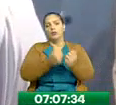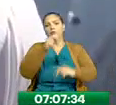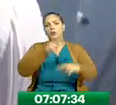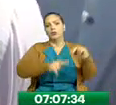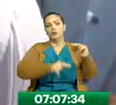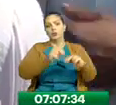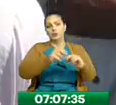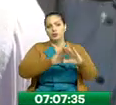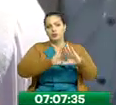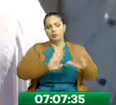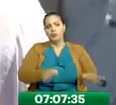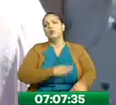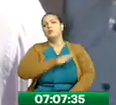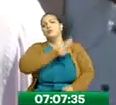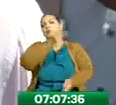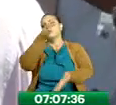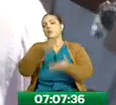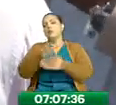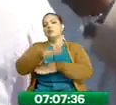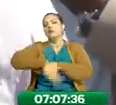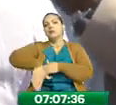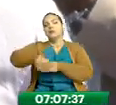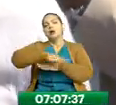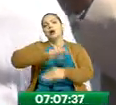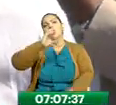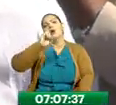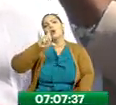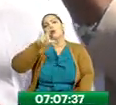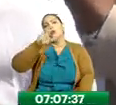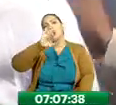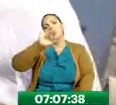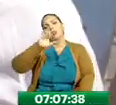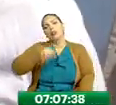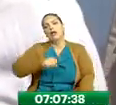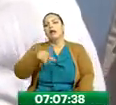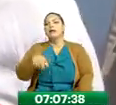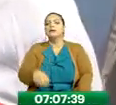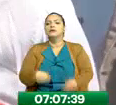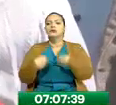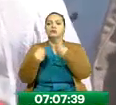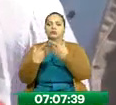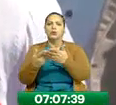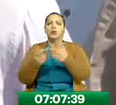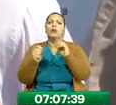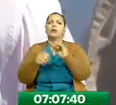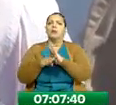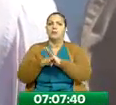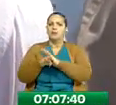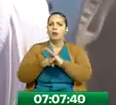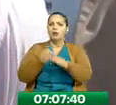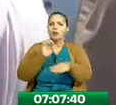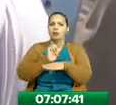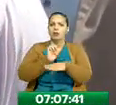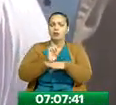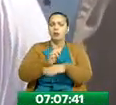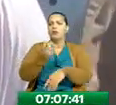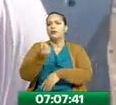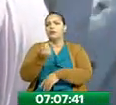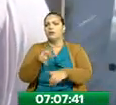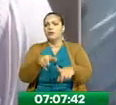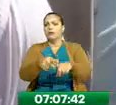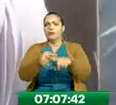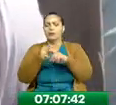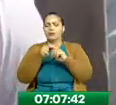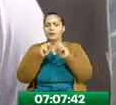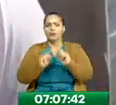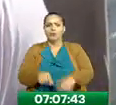de entrega de créditos, incluido créditos de Ban Ecuador, es decir, créditos a municipios y prefecturas y créditos de Ban Ecuador para emprendedores. Con Ban Ecuador hemos